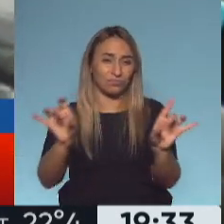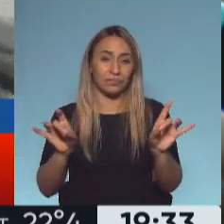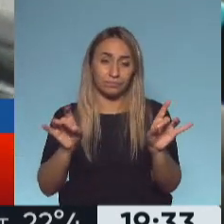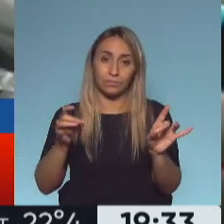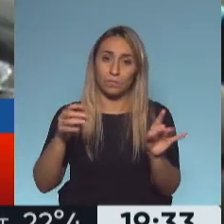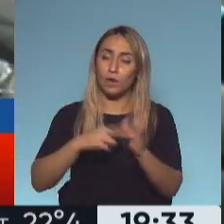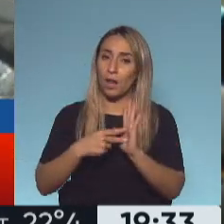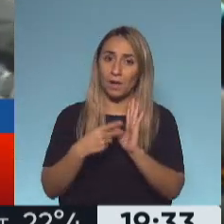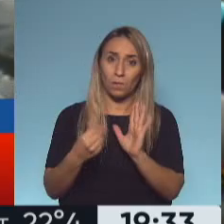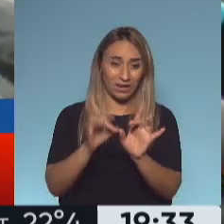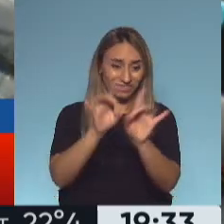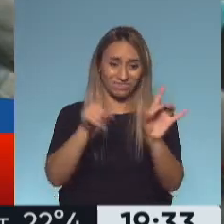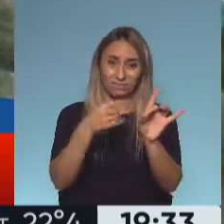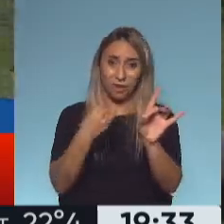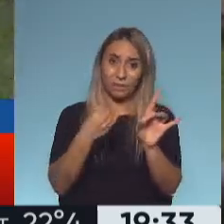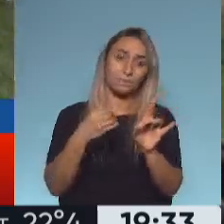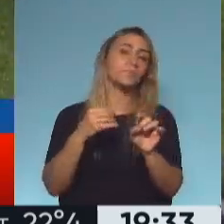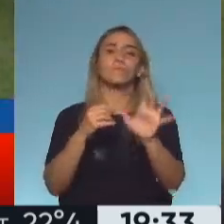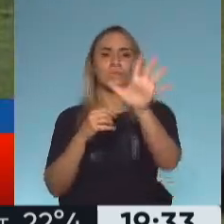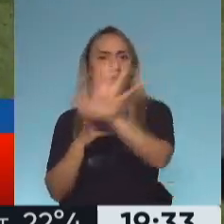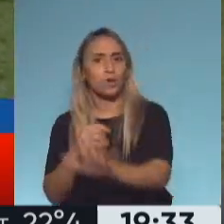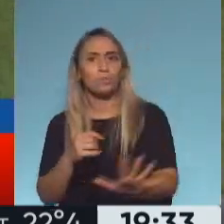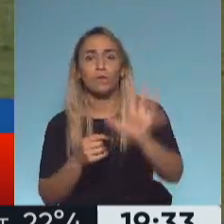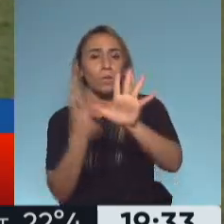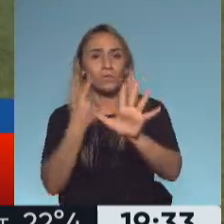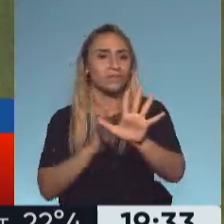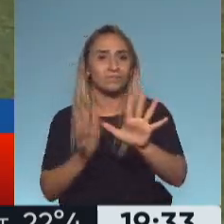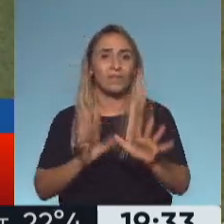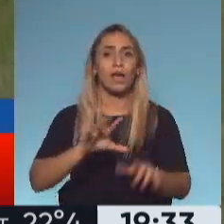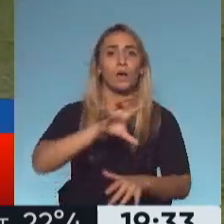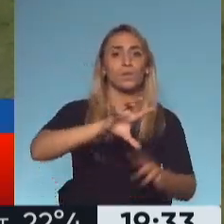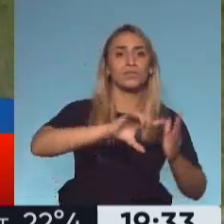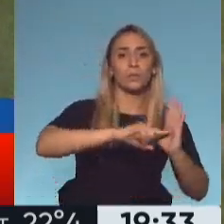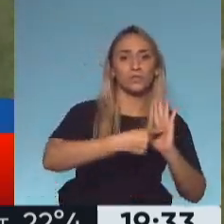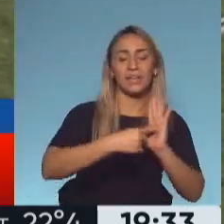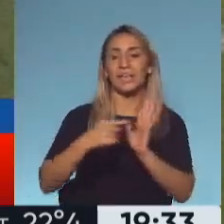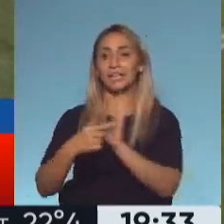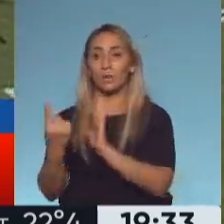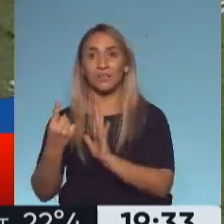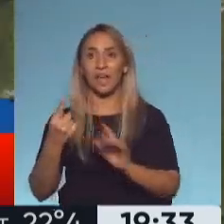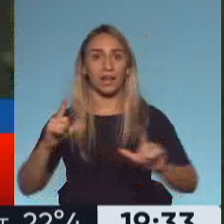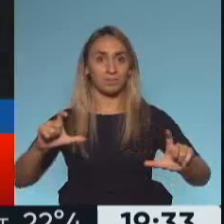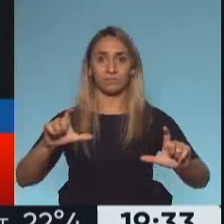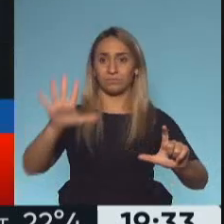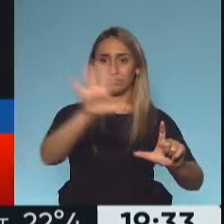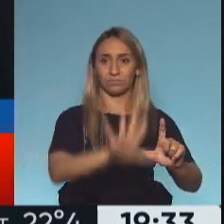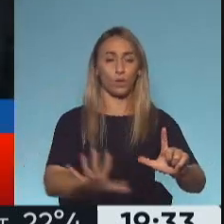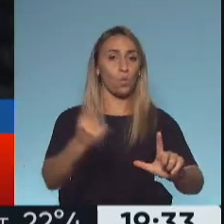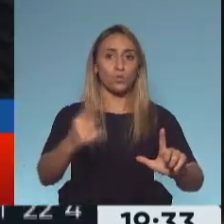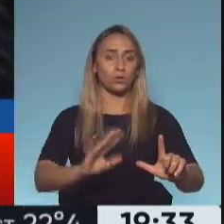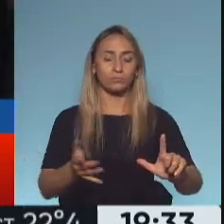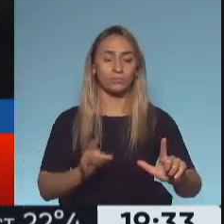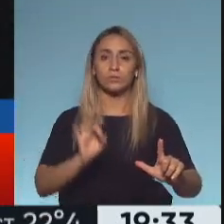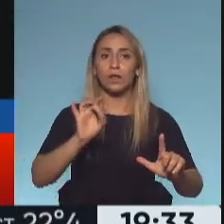región. El Gran Buenos Aires, la capital federal, somos una sola región sanitaria. Nos divide